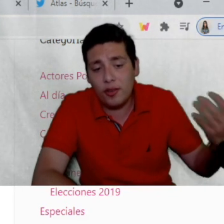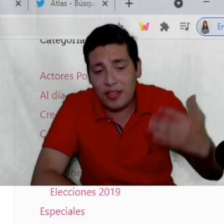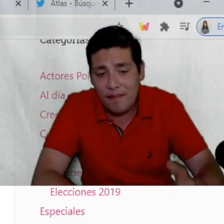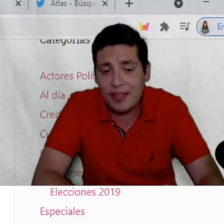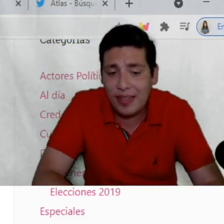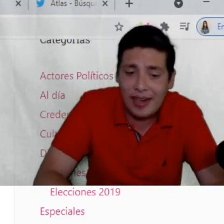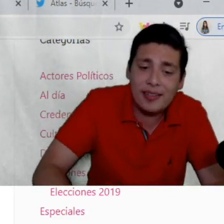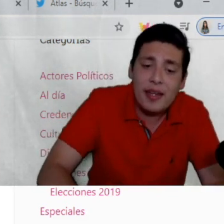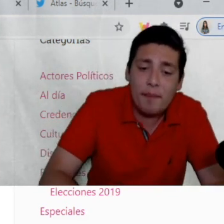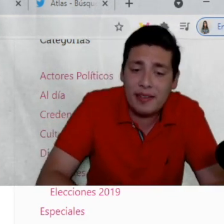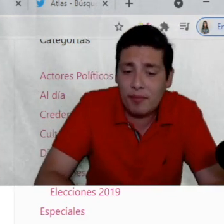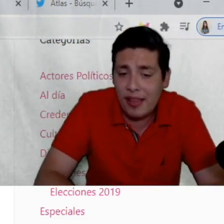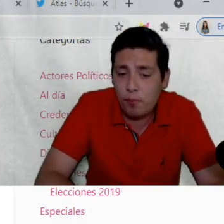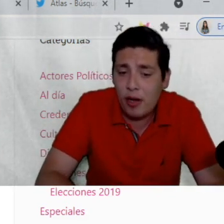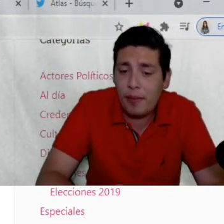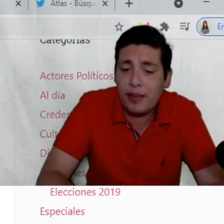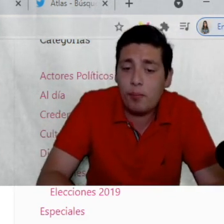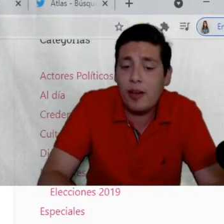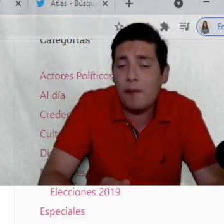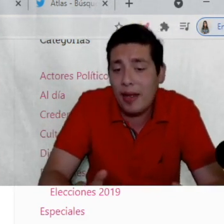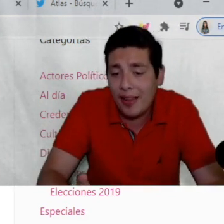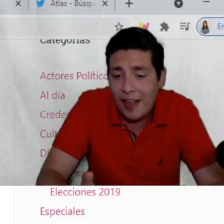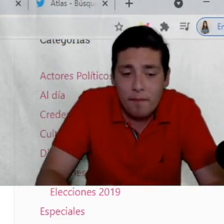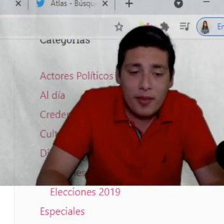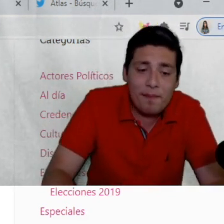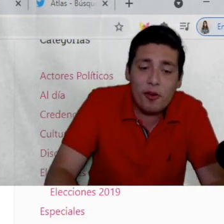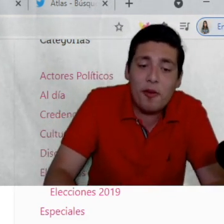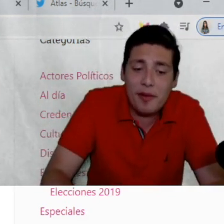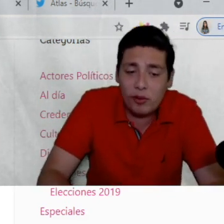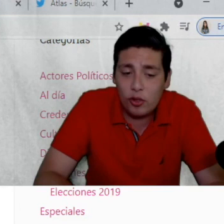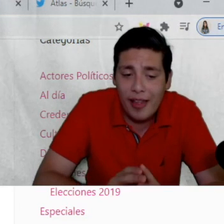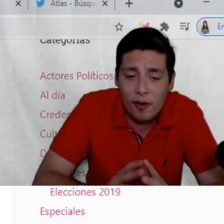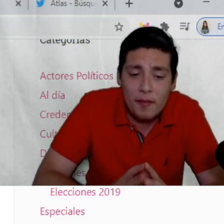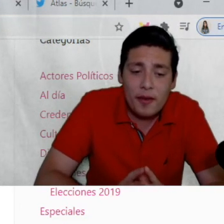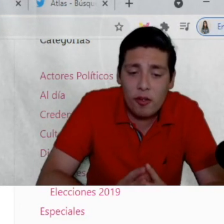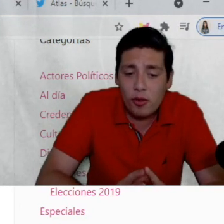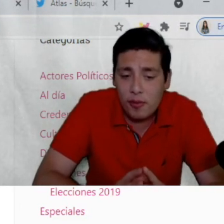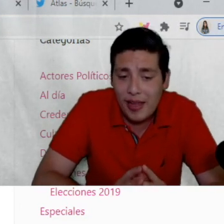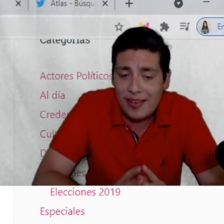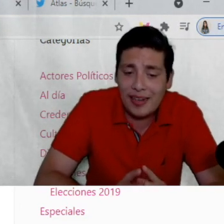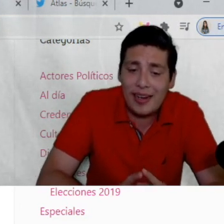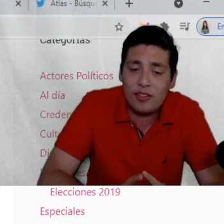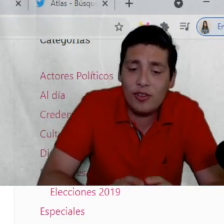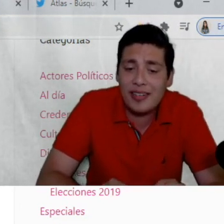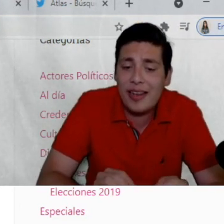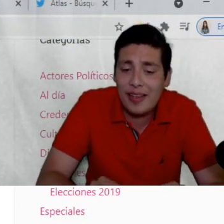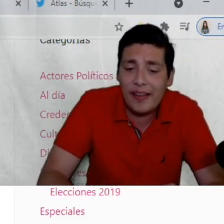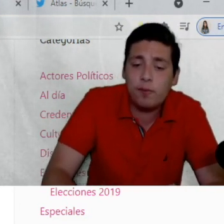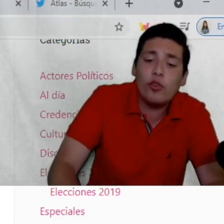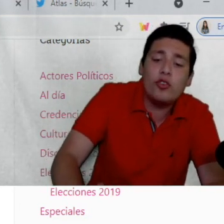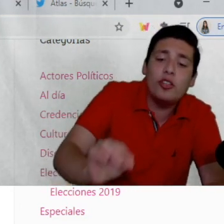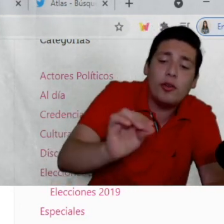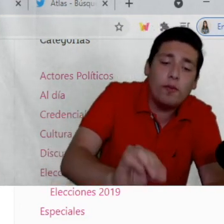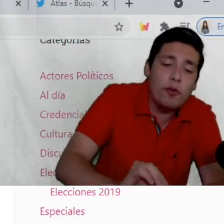resolvió sendas quejas presentadas por el PRD y por Movimiento Ciudadano con motivo de las declaraciones